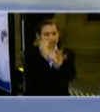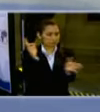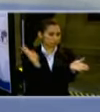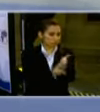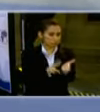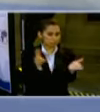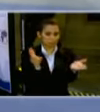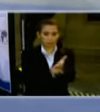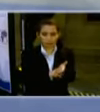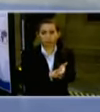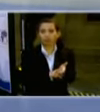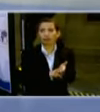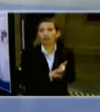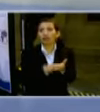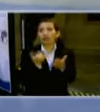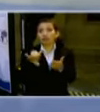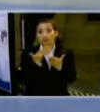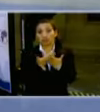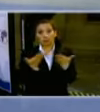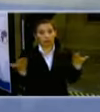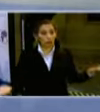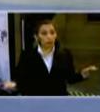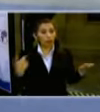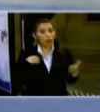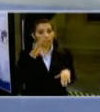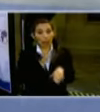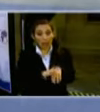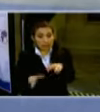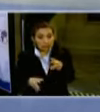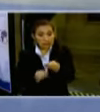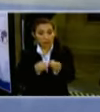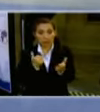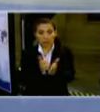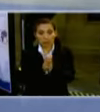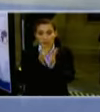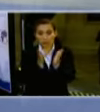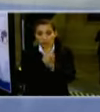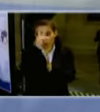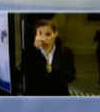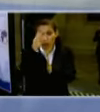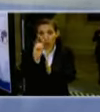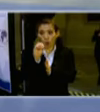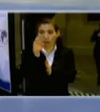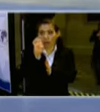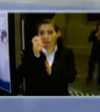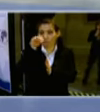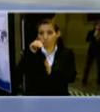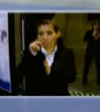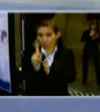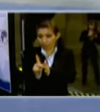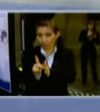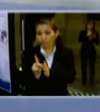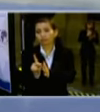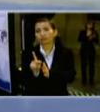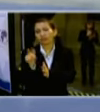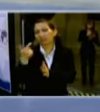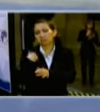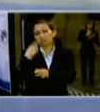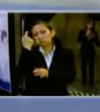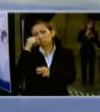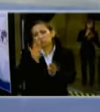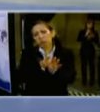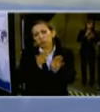valorado y que ahora lo será más con la participación de México en las OMPs, habría que preguntarnos cómo hacer